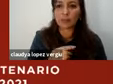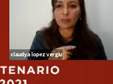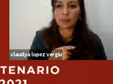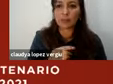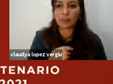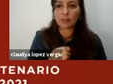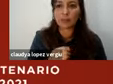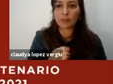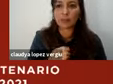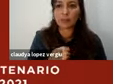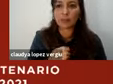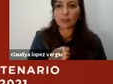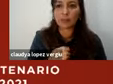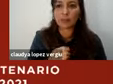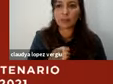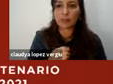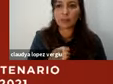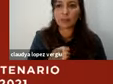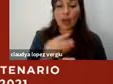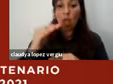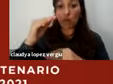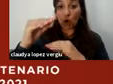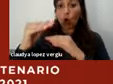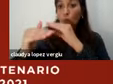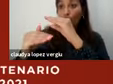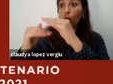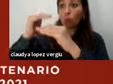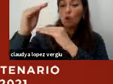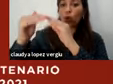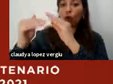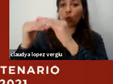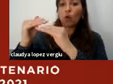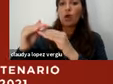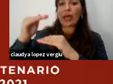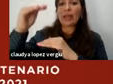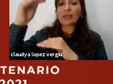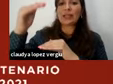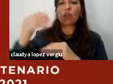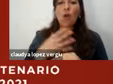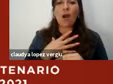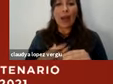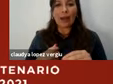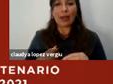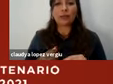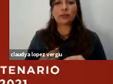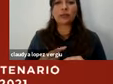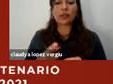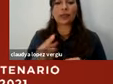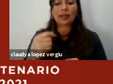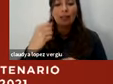¿no? Entonces, ha crecido las ganas de seguir pasando esta